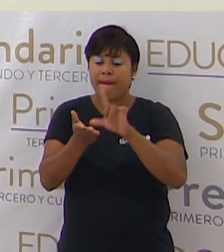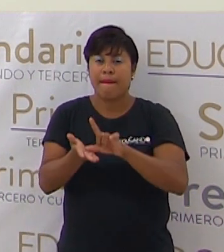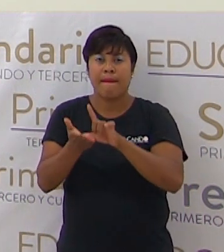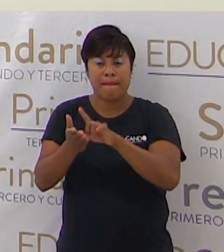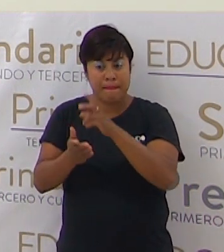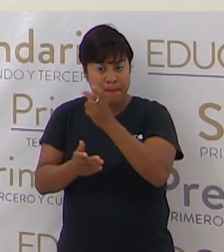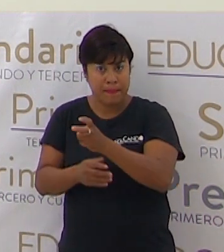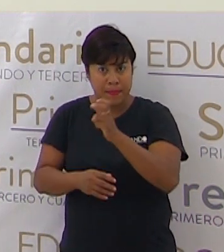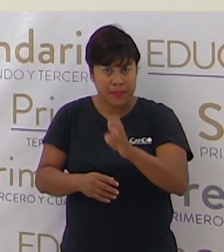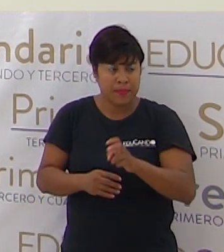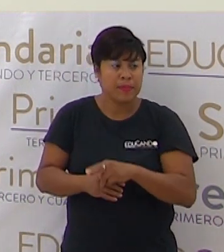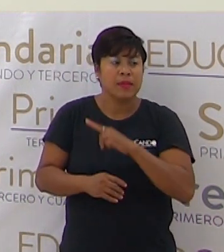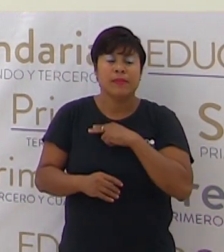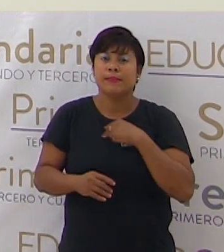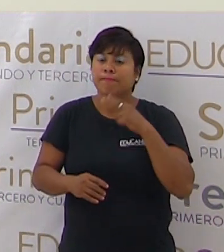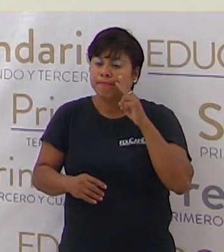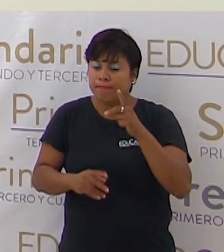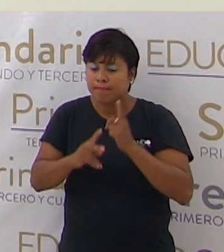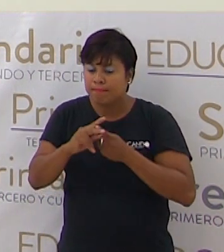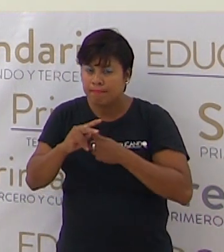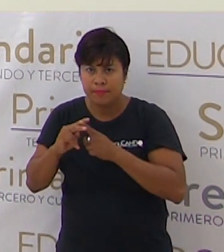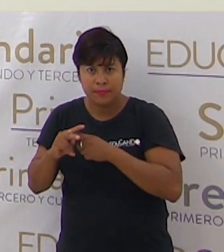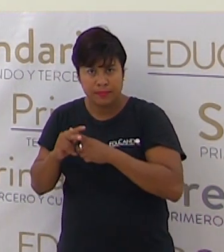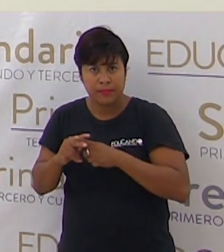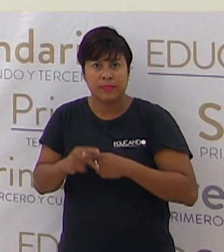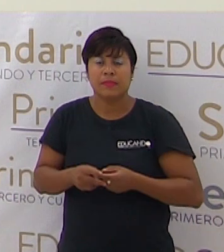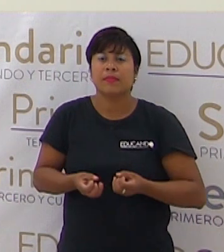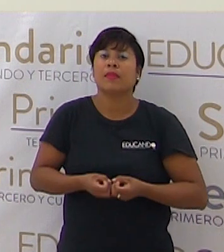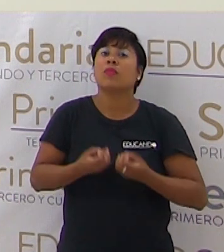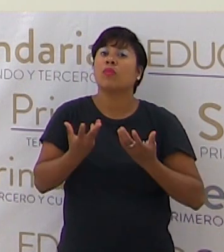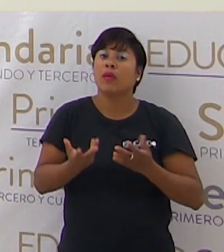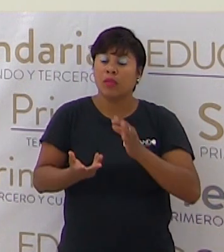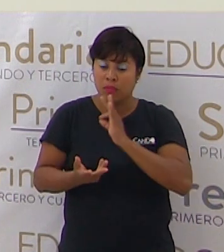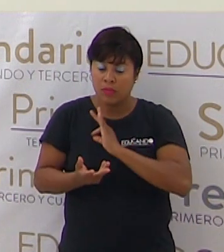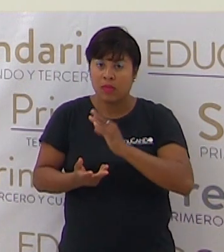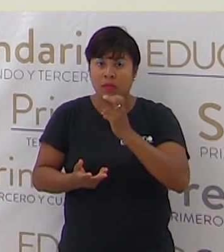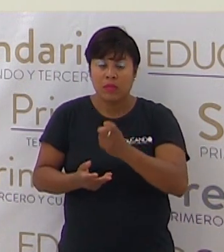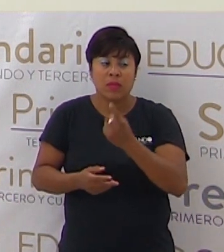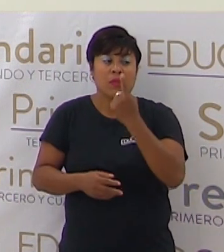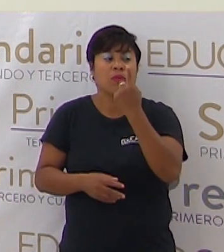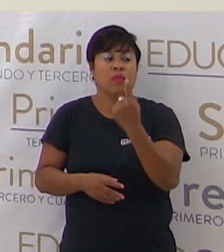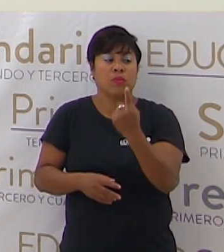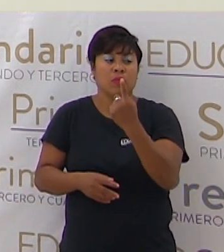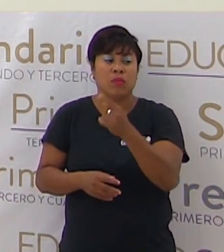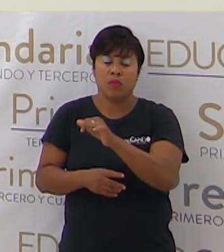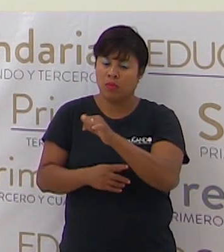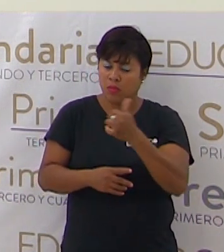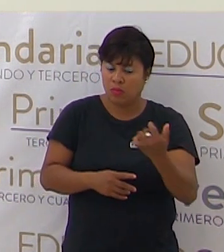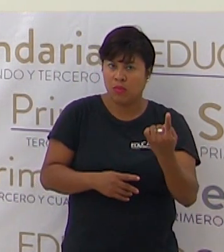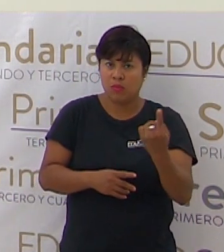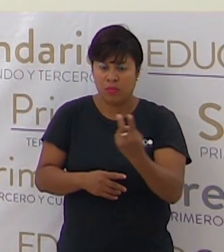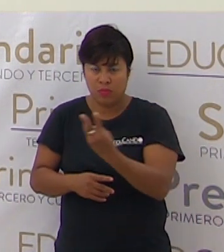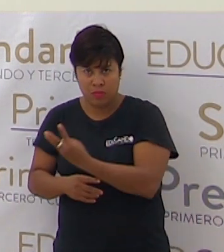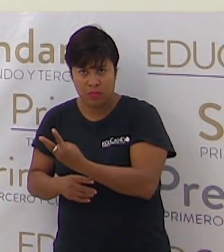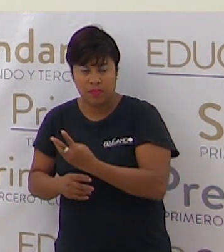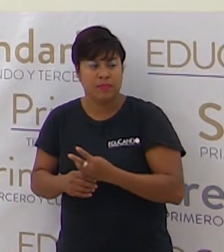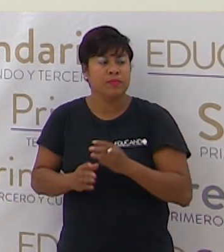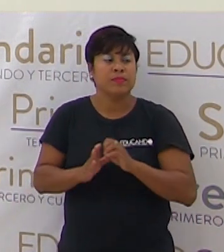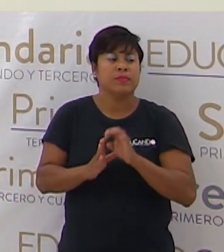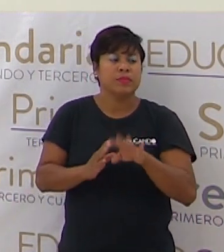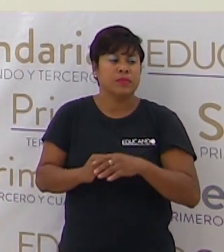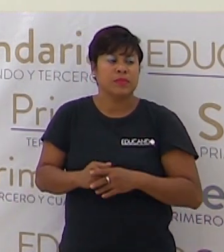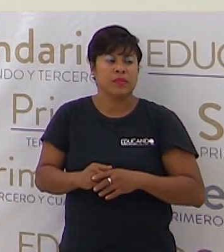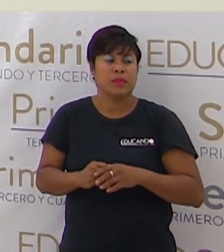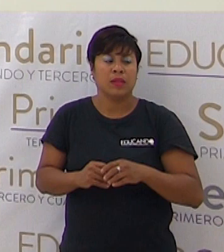tal, sino vamos a calcular cuánto cabe de uno a otro, ¿sí? Por